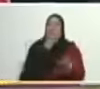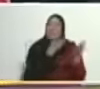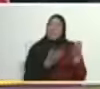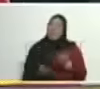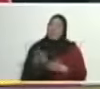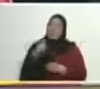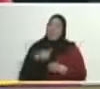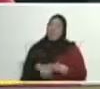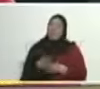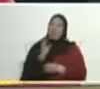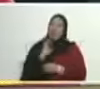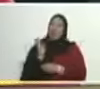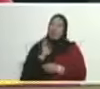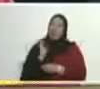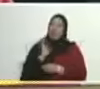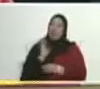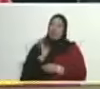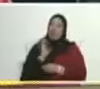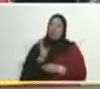nuestro saludo.